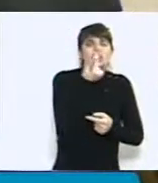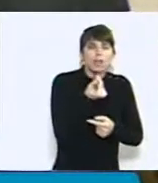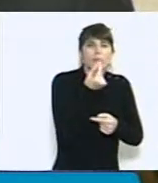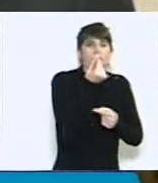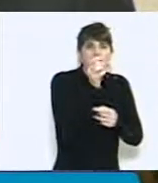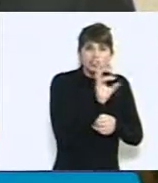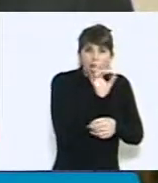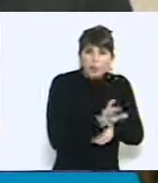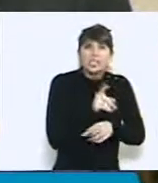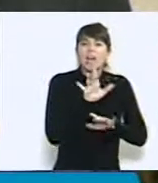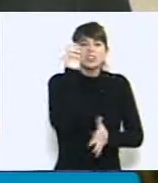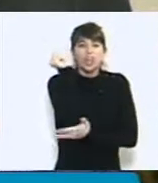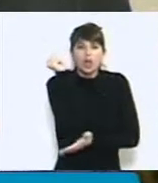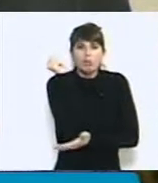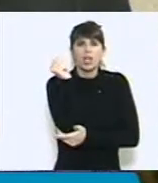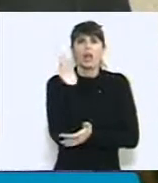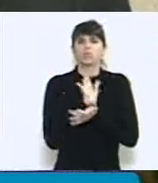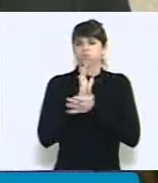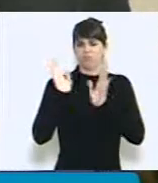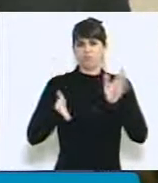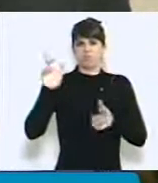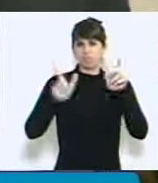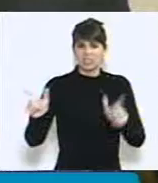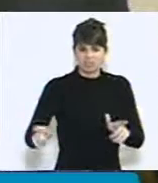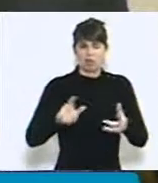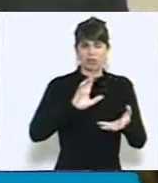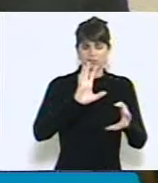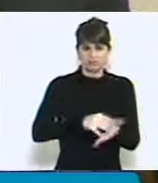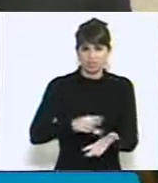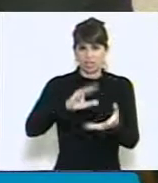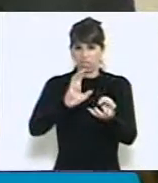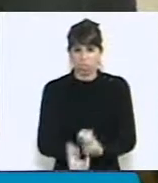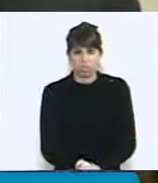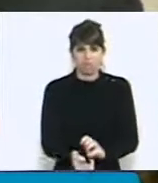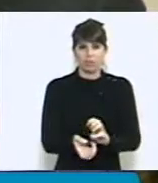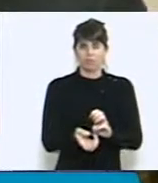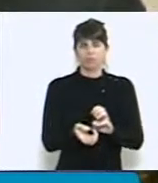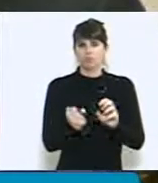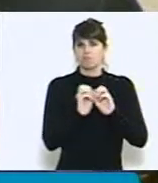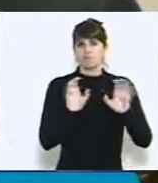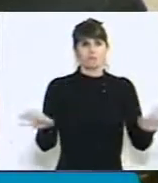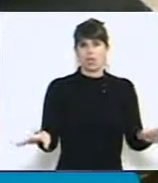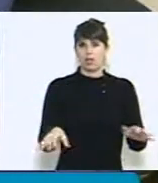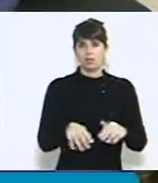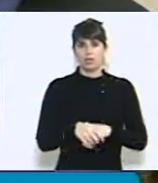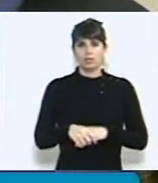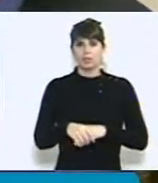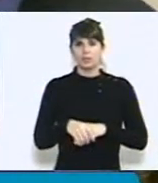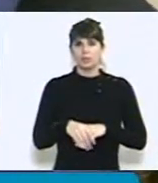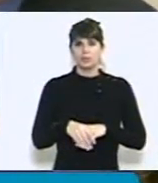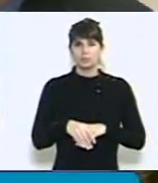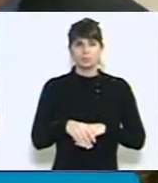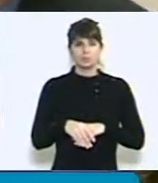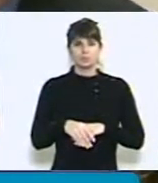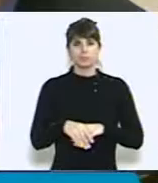excluye, esa economía destruye la madre tierra. Y un poco más adelante,